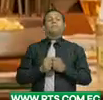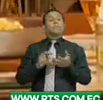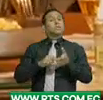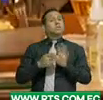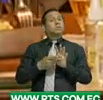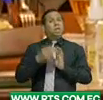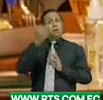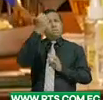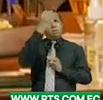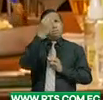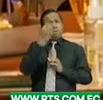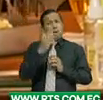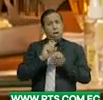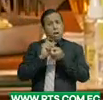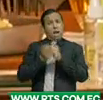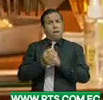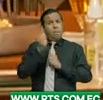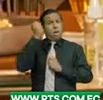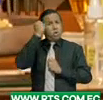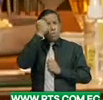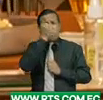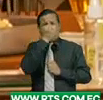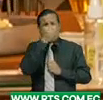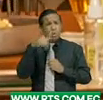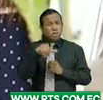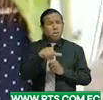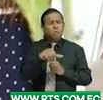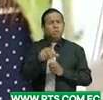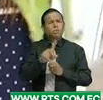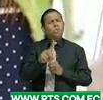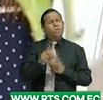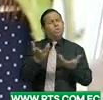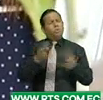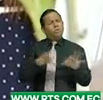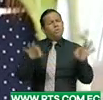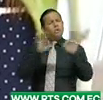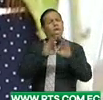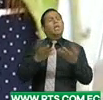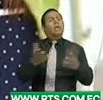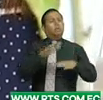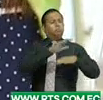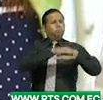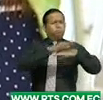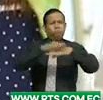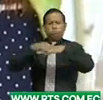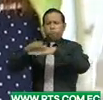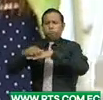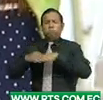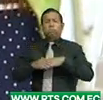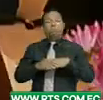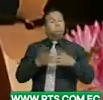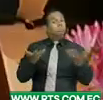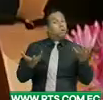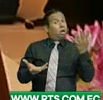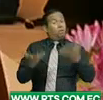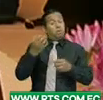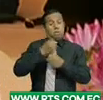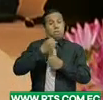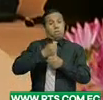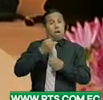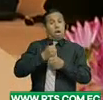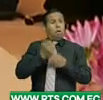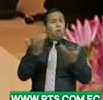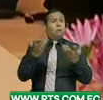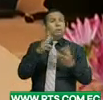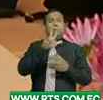es opción. Más bien puntualizan que se trata de crear conciencia. Si se quiere salvaguardar más de 300.000 empleos. Hoy hay marcas